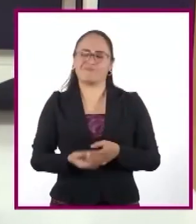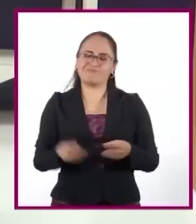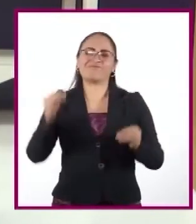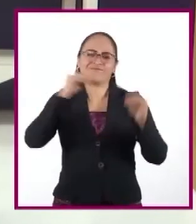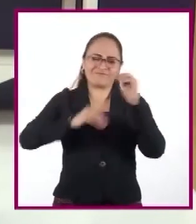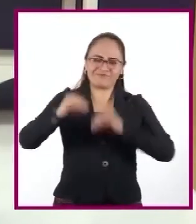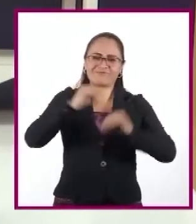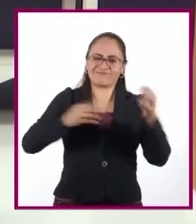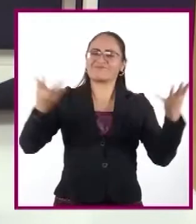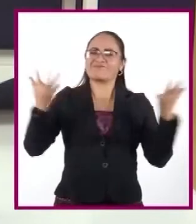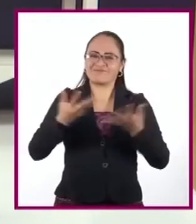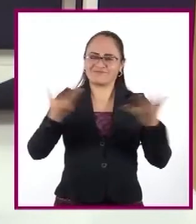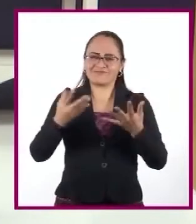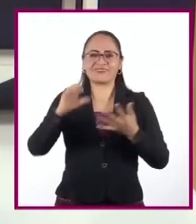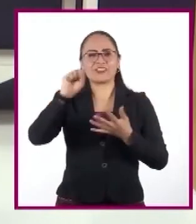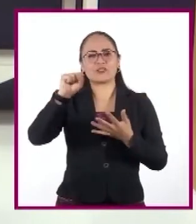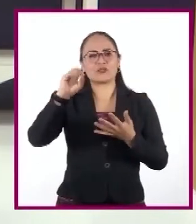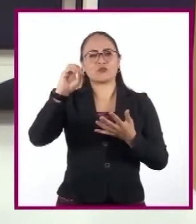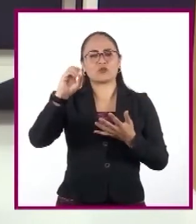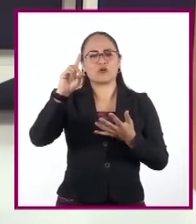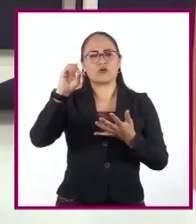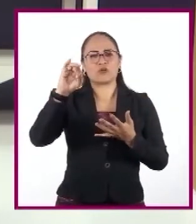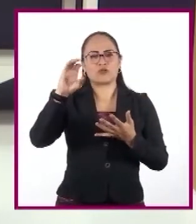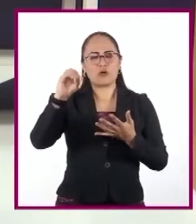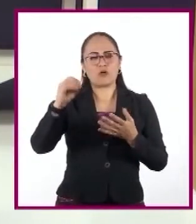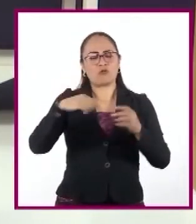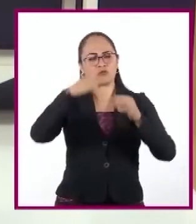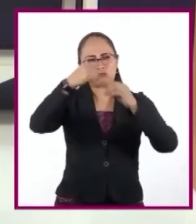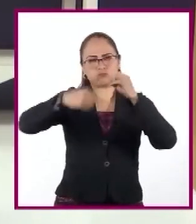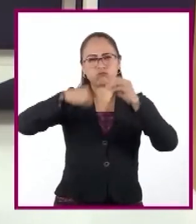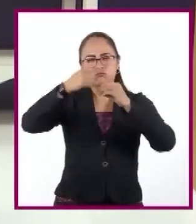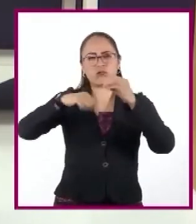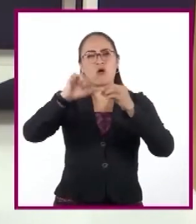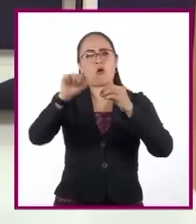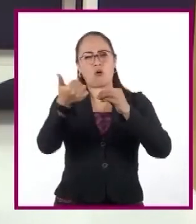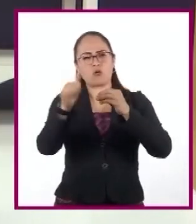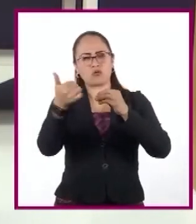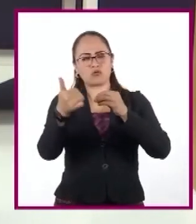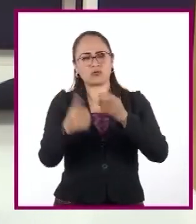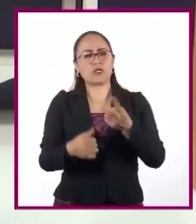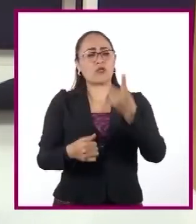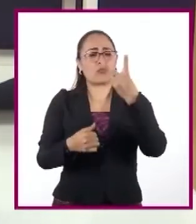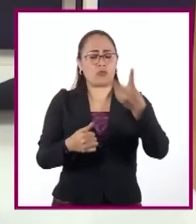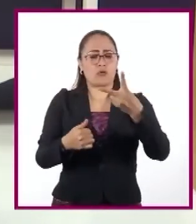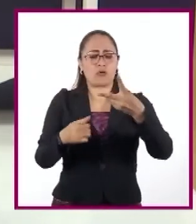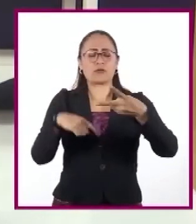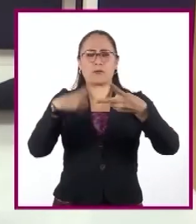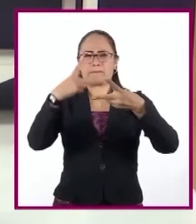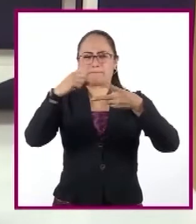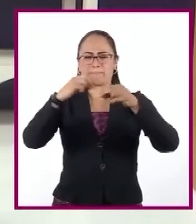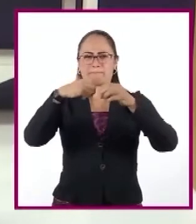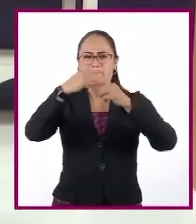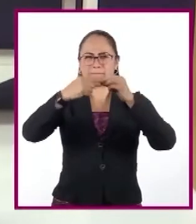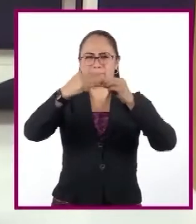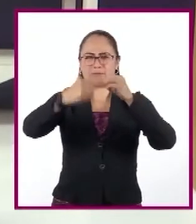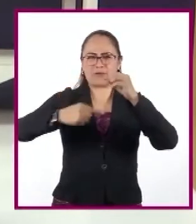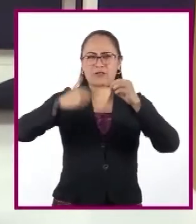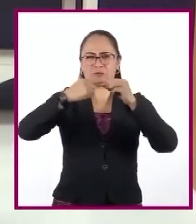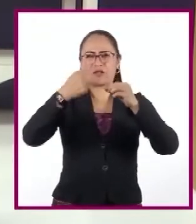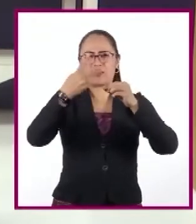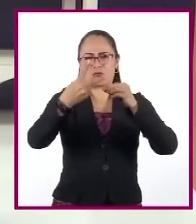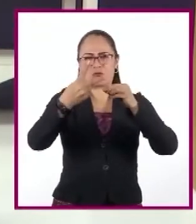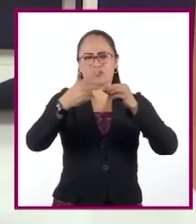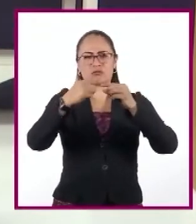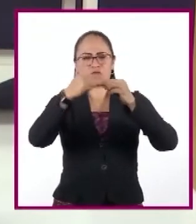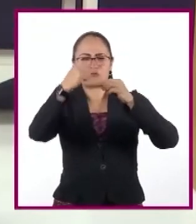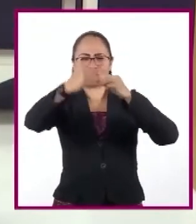dicho. El elemento sodio tiene 11 electrones. 2 se van a colocar en la primera órbita, 8